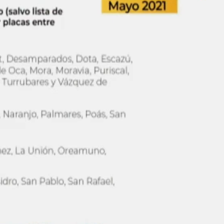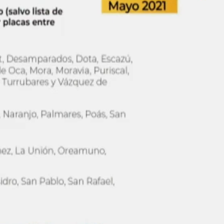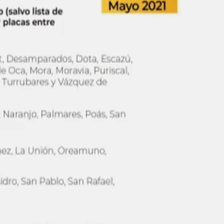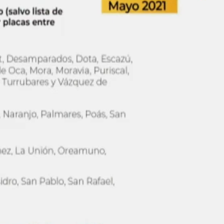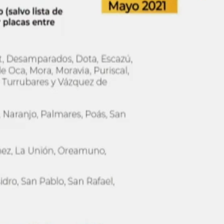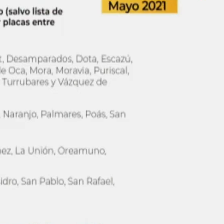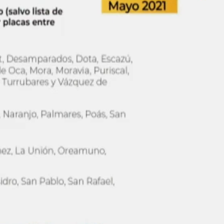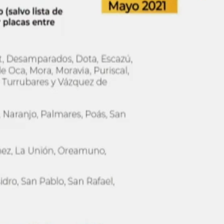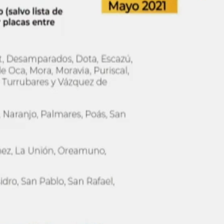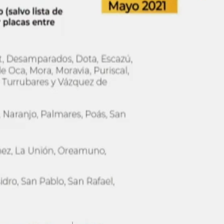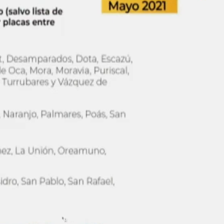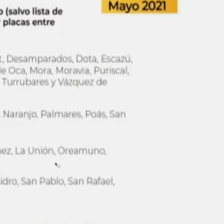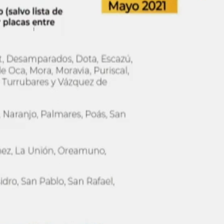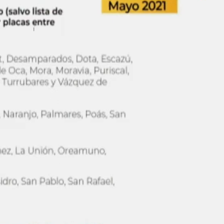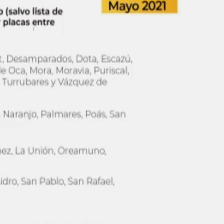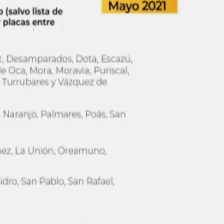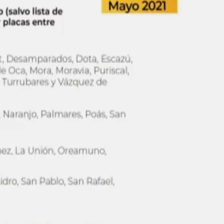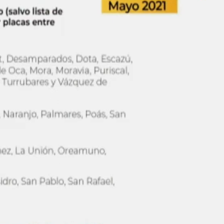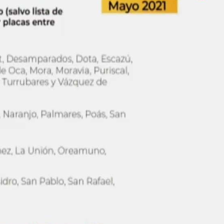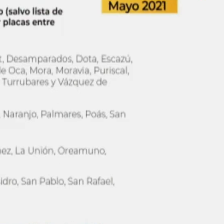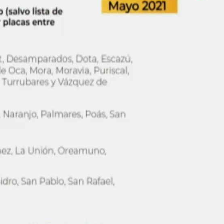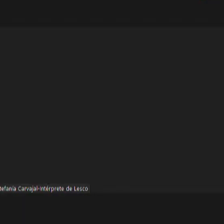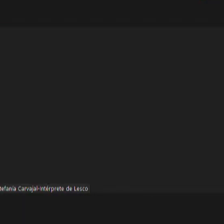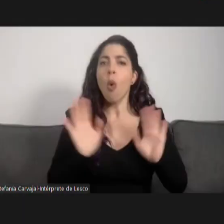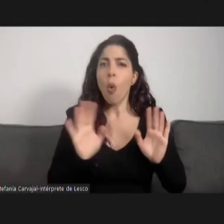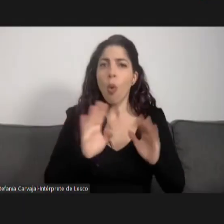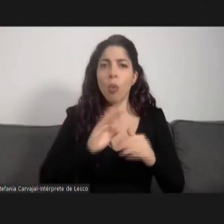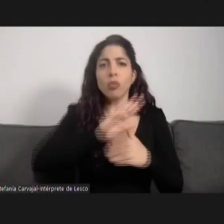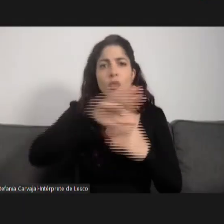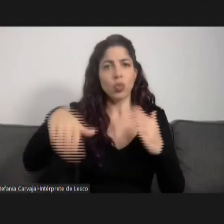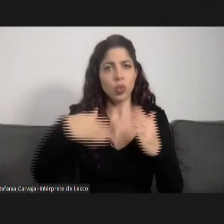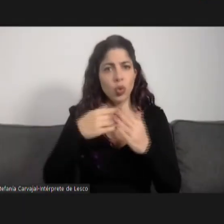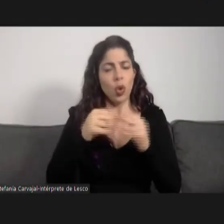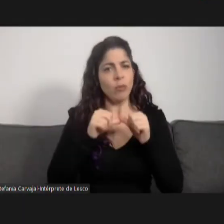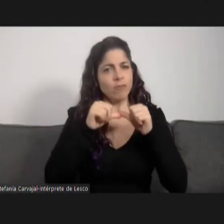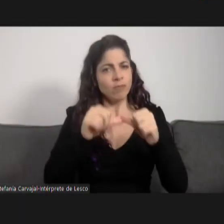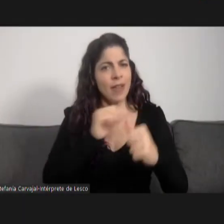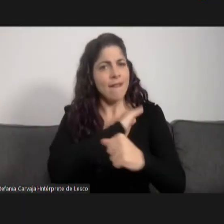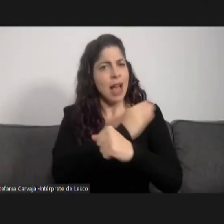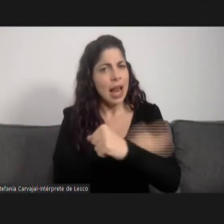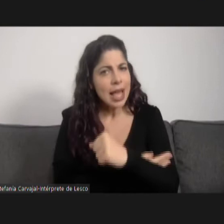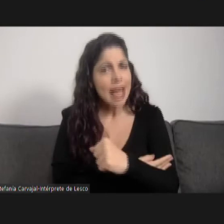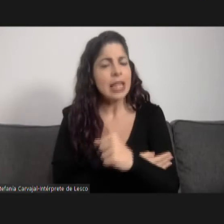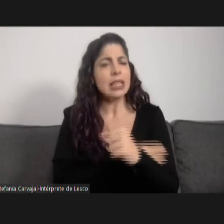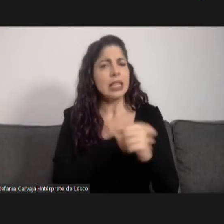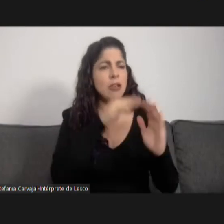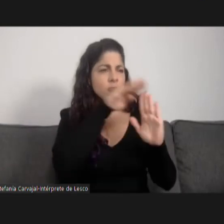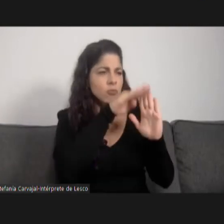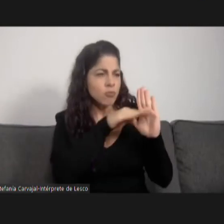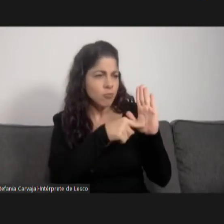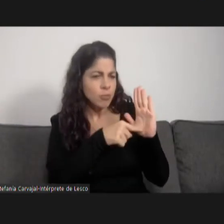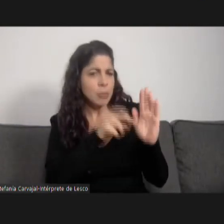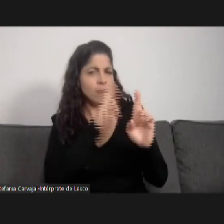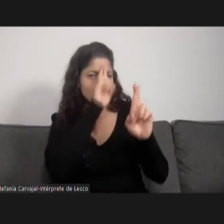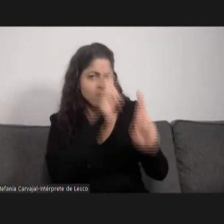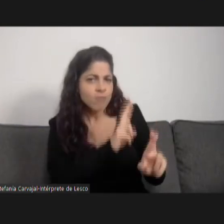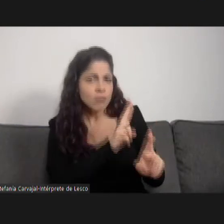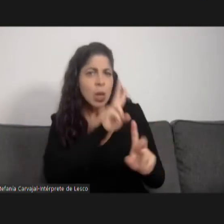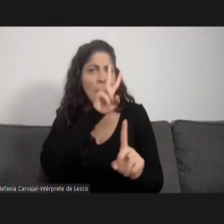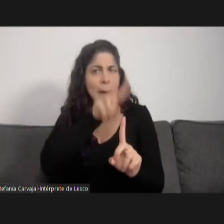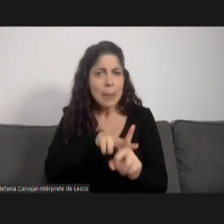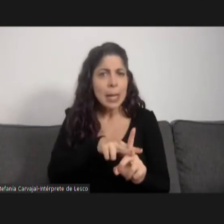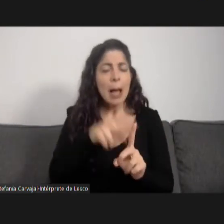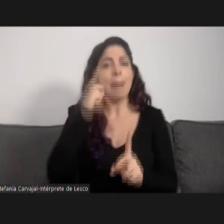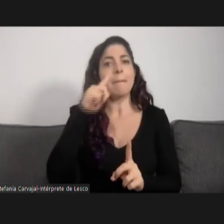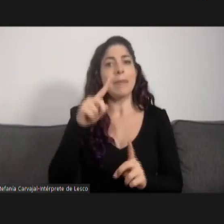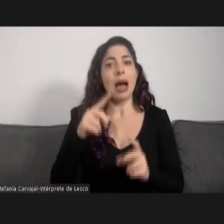a los demás cantones del país a que se mantengan valientes aplicando todas las medidas sanitarias para disminuir cada vez más